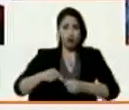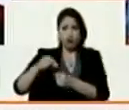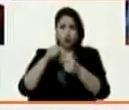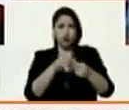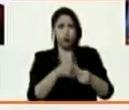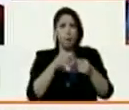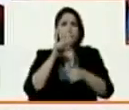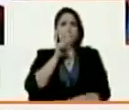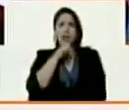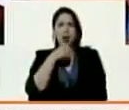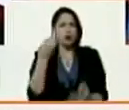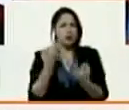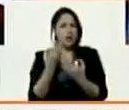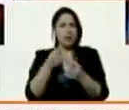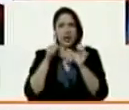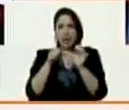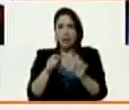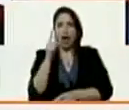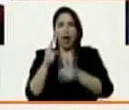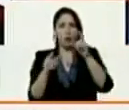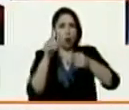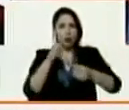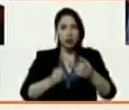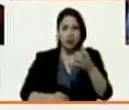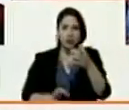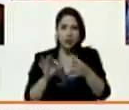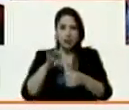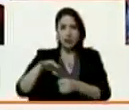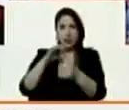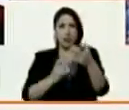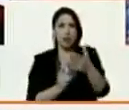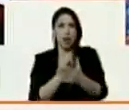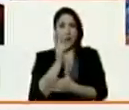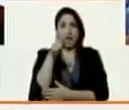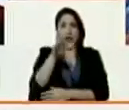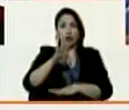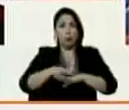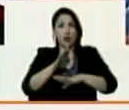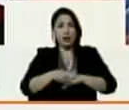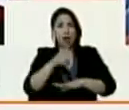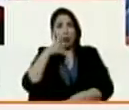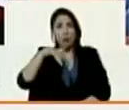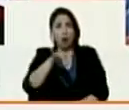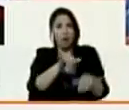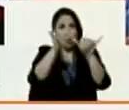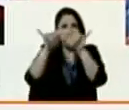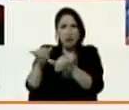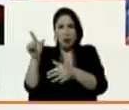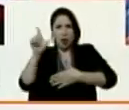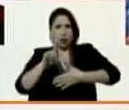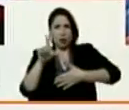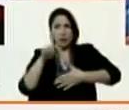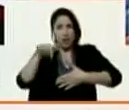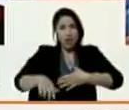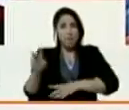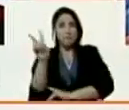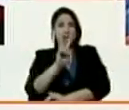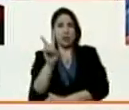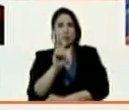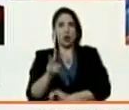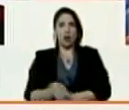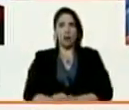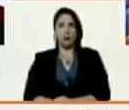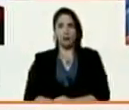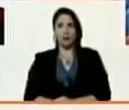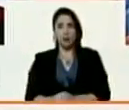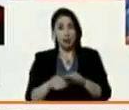siembra. Siempre queda algo para la siembra. Eso es lo que está ocurriendo en estos pueblos. Aquí en Venezuela,